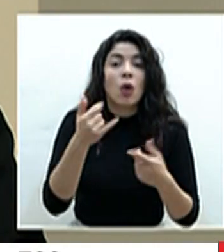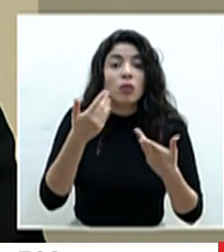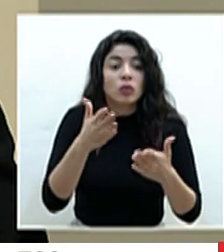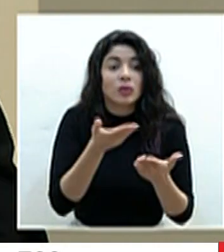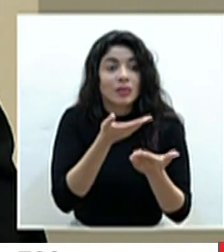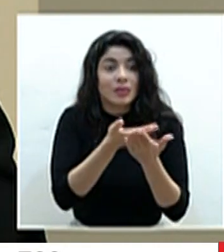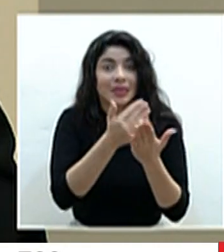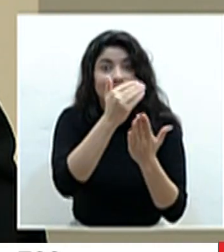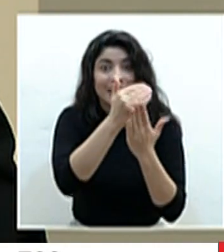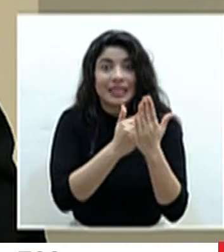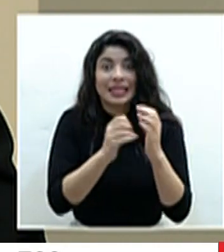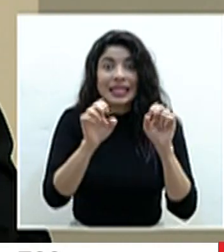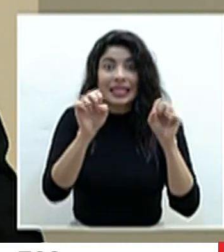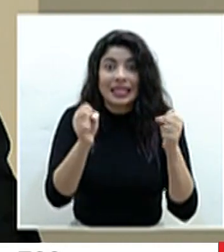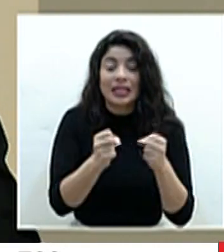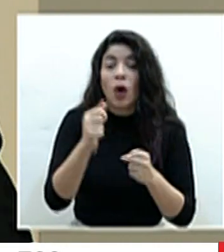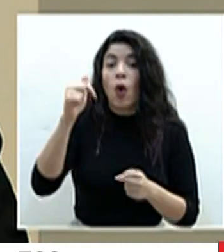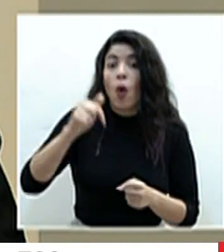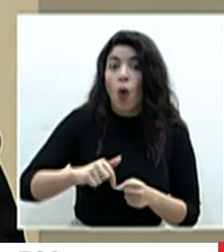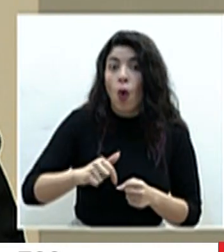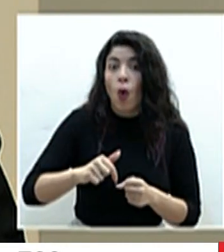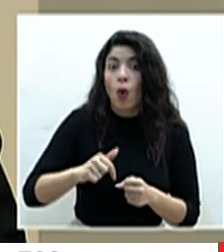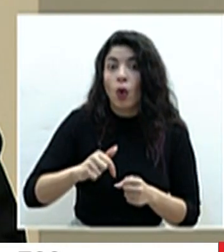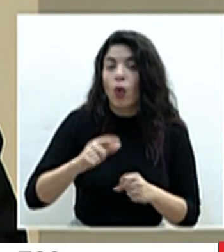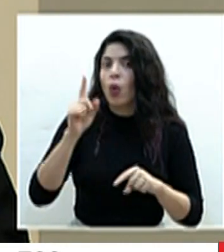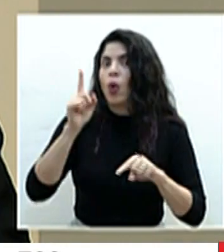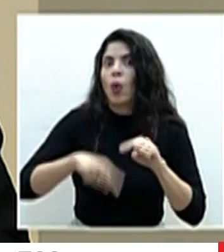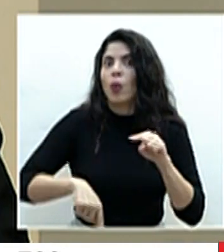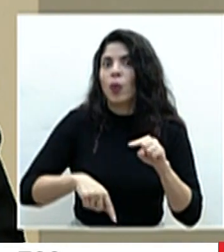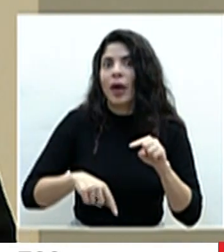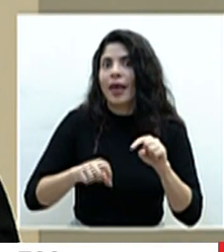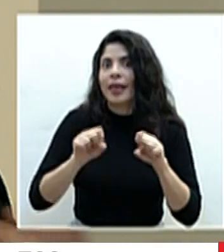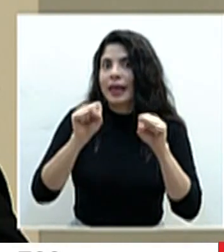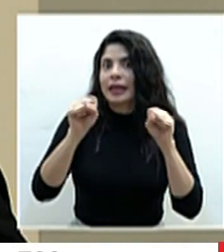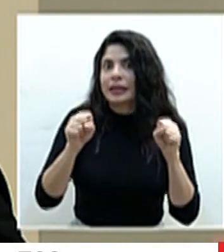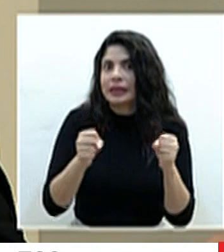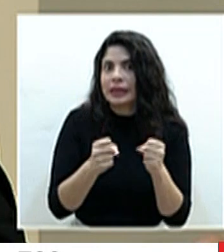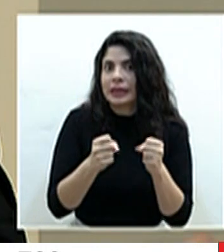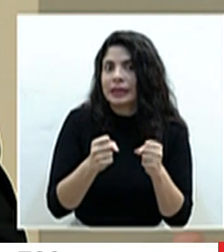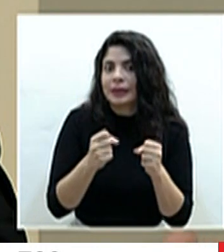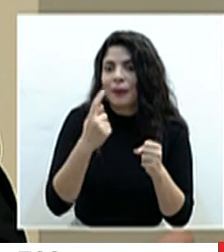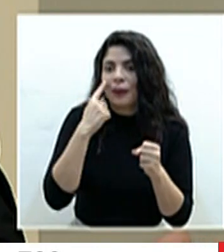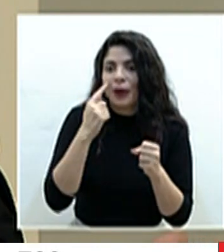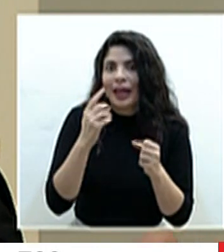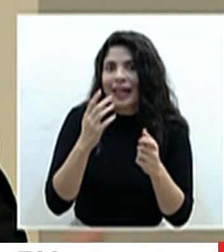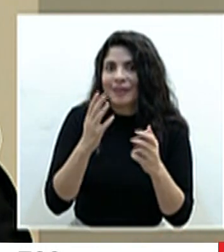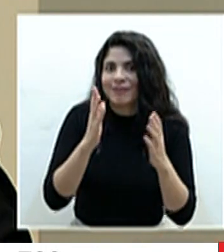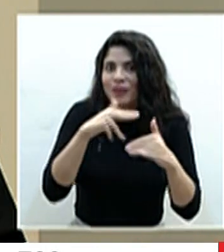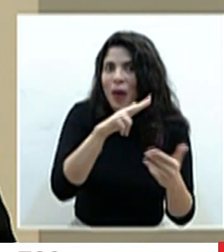recorte. Hoy no se podrá hacer ese recorte porque no hay aprobación para hacerlo.